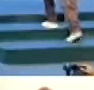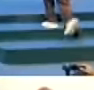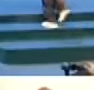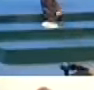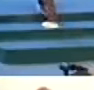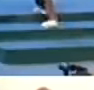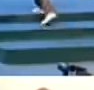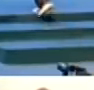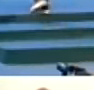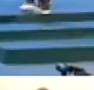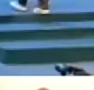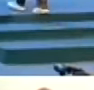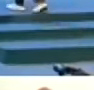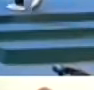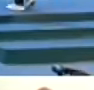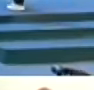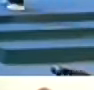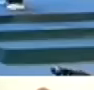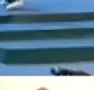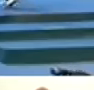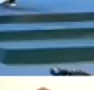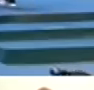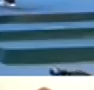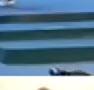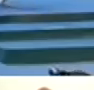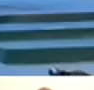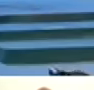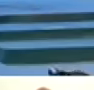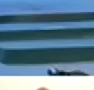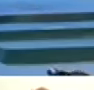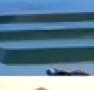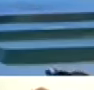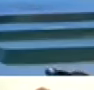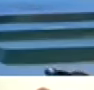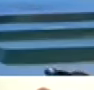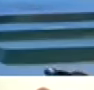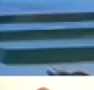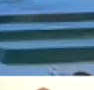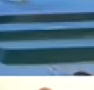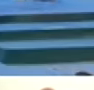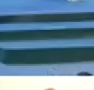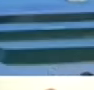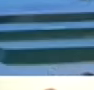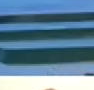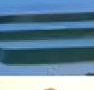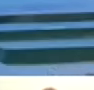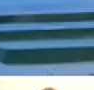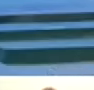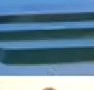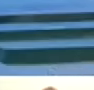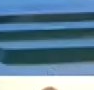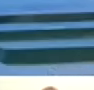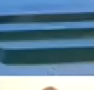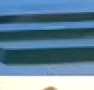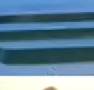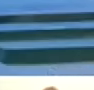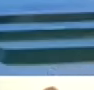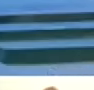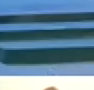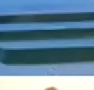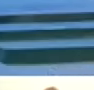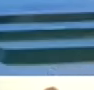allá está Delcy. Naguará, Delcy se fue para el liceo. Vente para acá, vale, dame un abrazo. Vente por aquí.